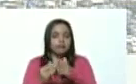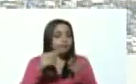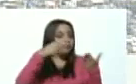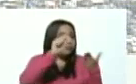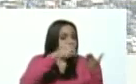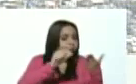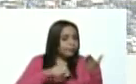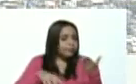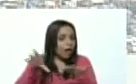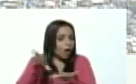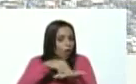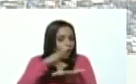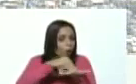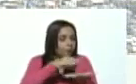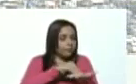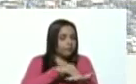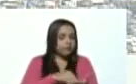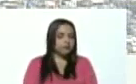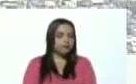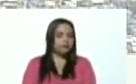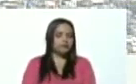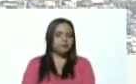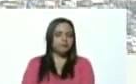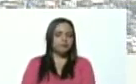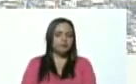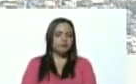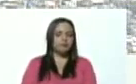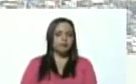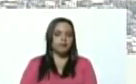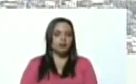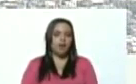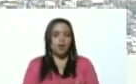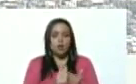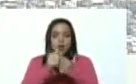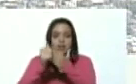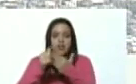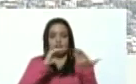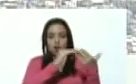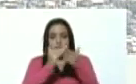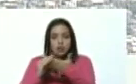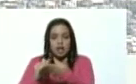ustedes, líderes y lideresas de los consejos comunales, de las comunas, tomen nota.